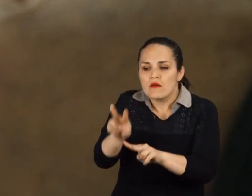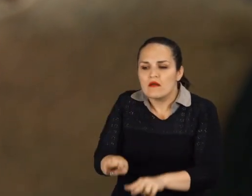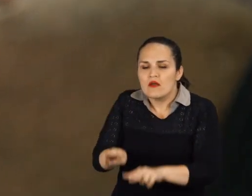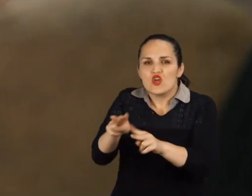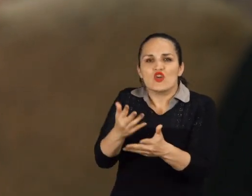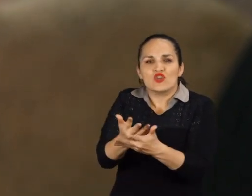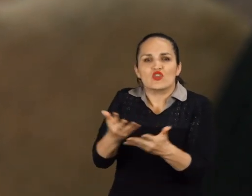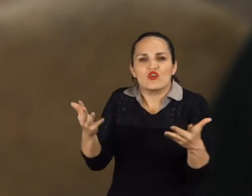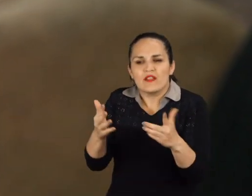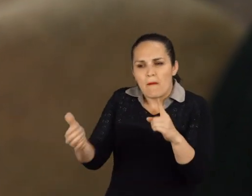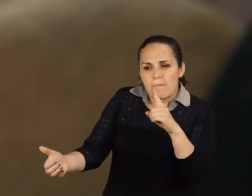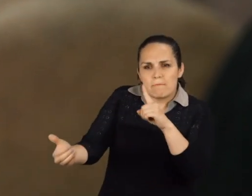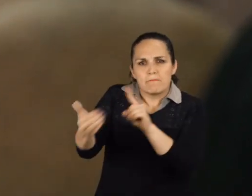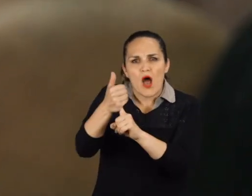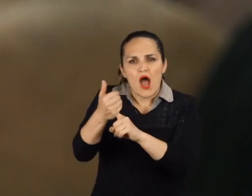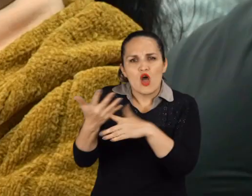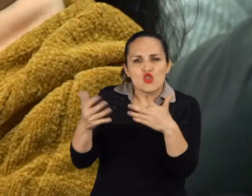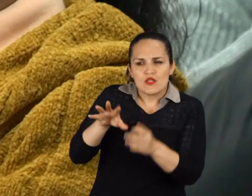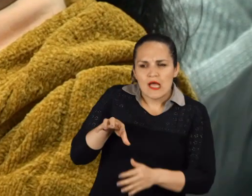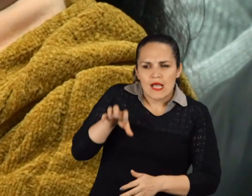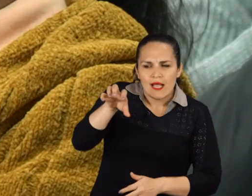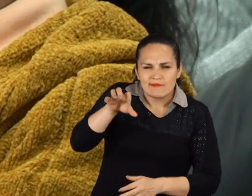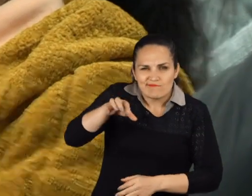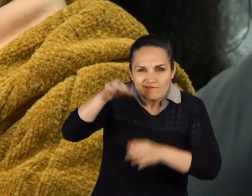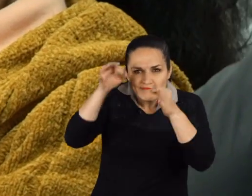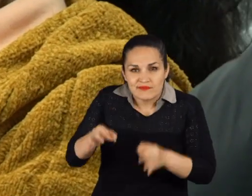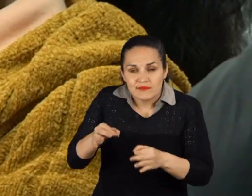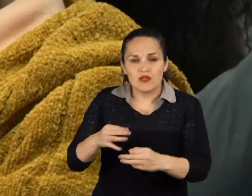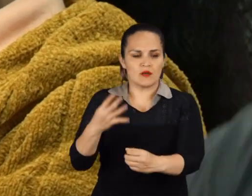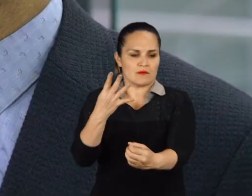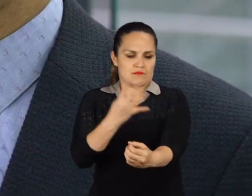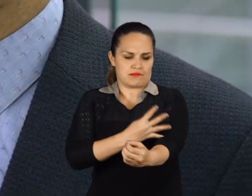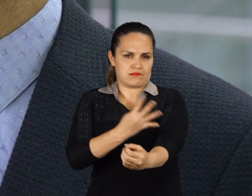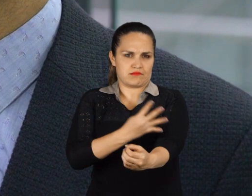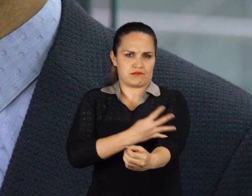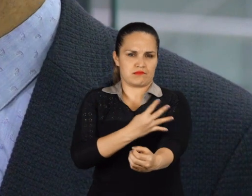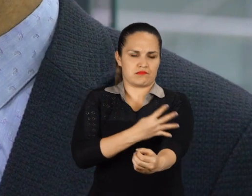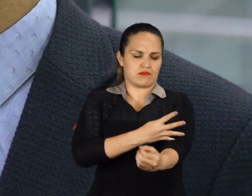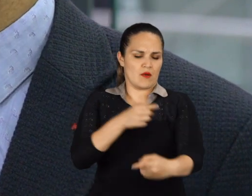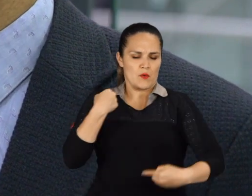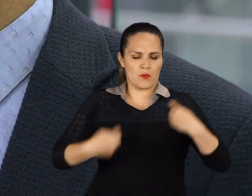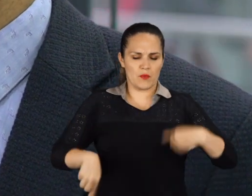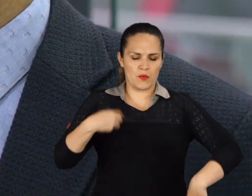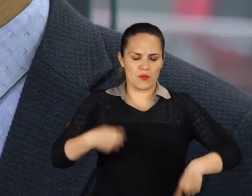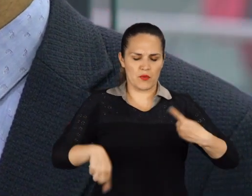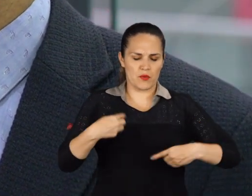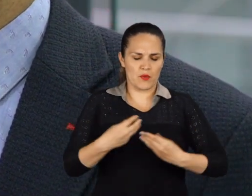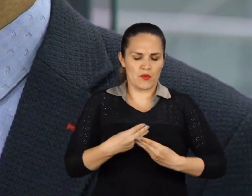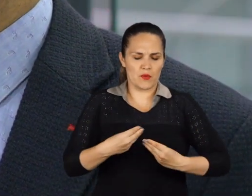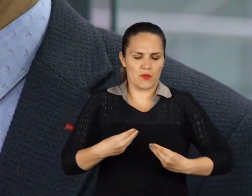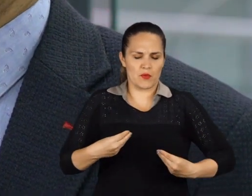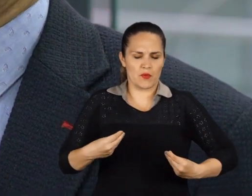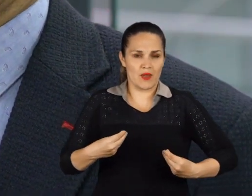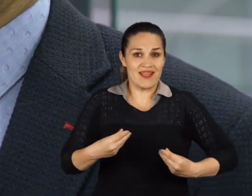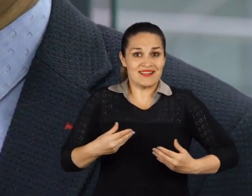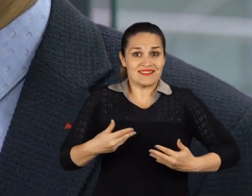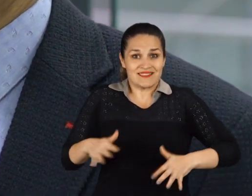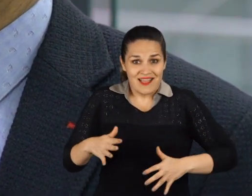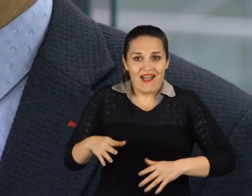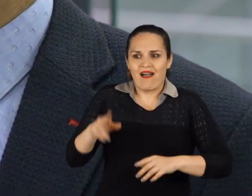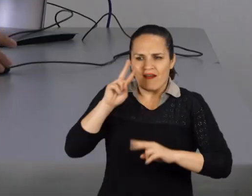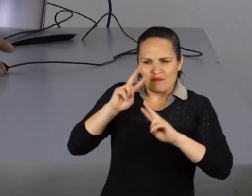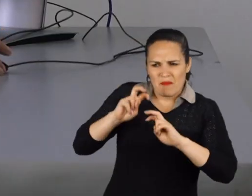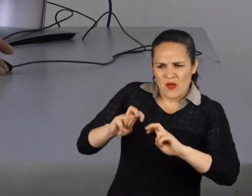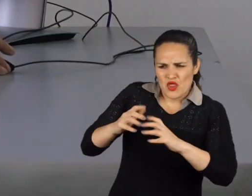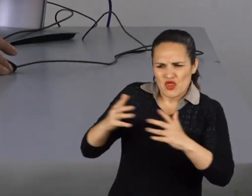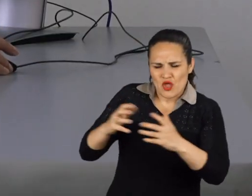una vez se ha hecho quimioterapia o incluso cuando no se necesita. Cuando hablamos de control local de la enfermedad, pues uno de los